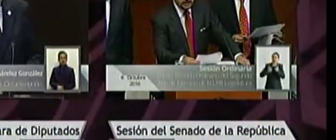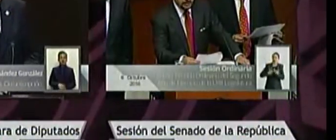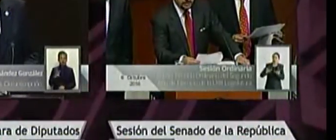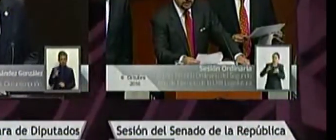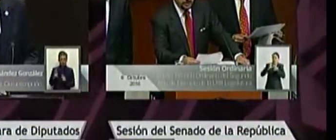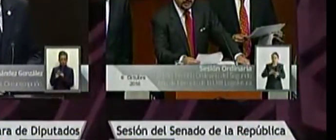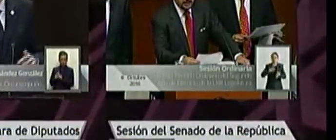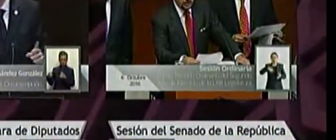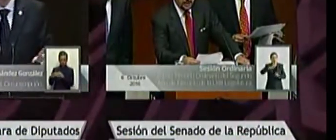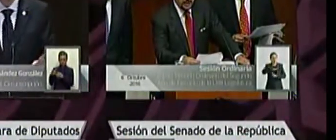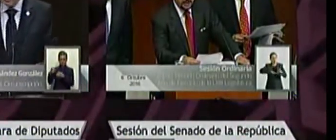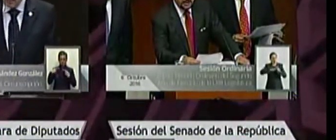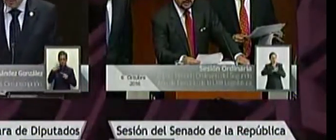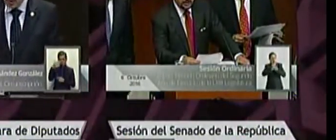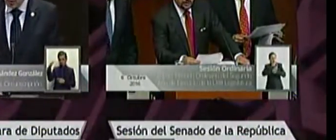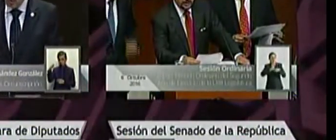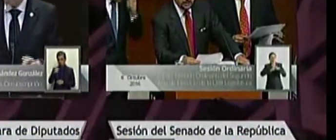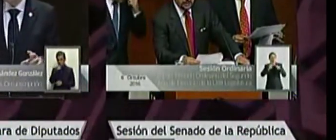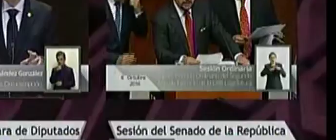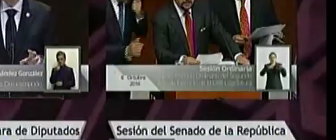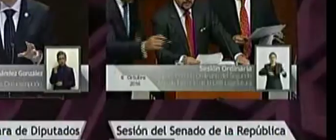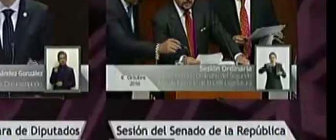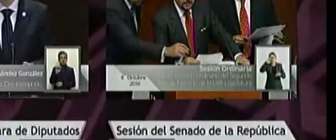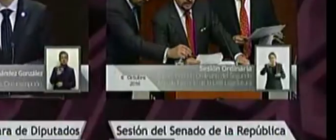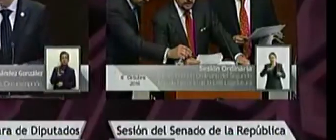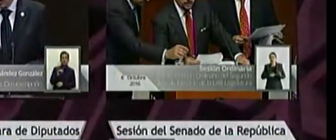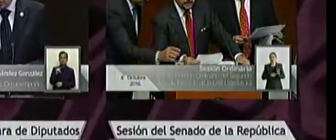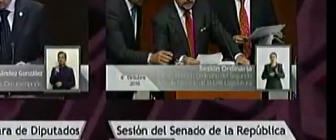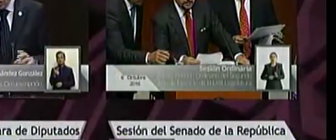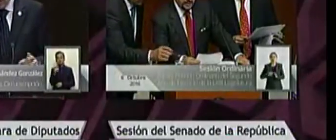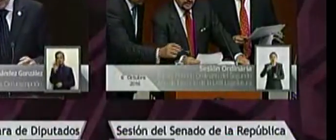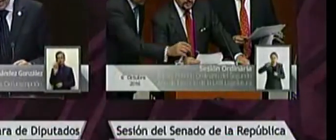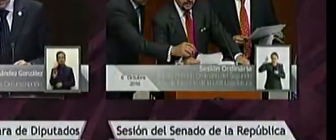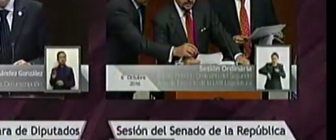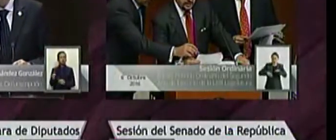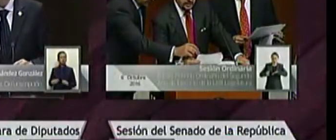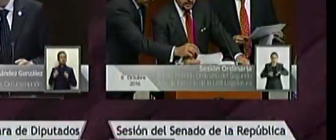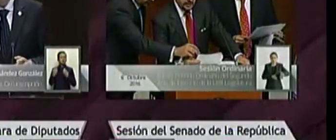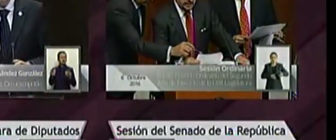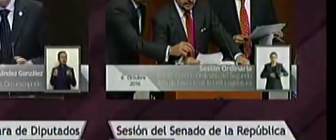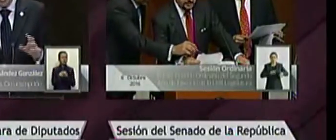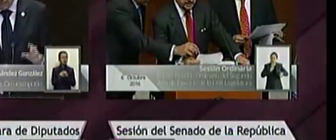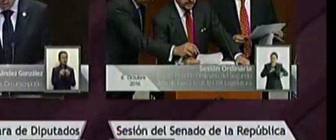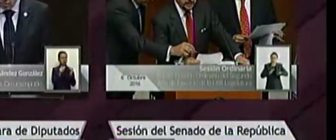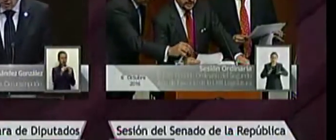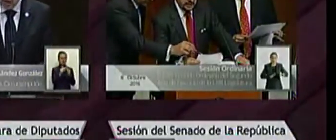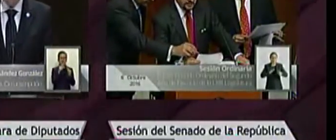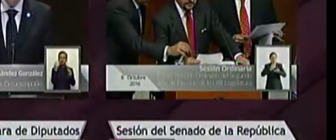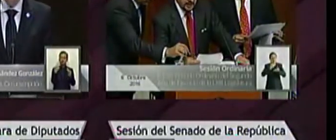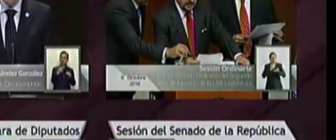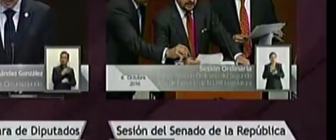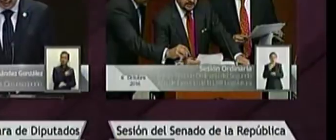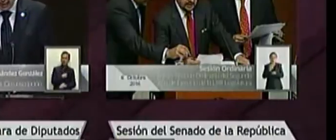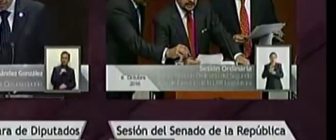adultos mayores, el 57% viven con alguno de sus hijos o familiares, que implica que al menos